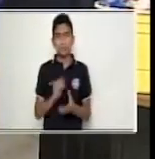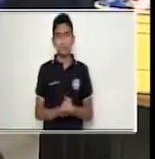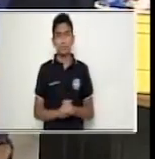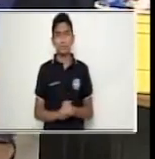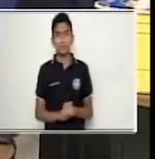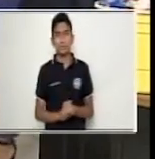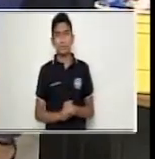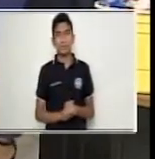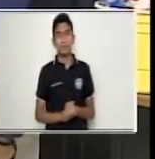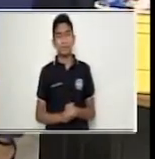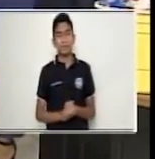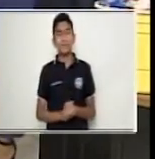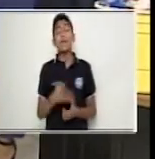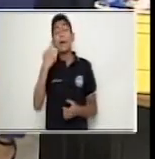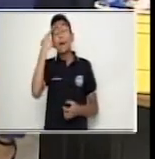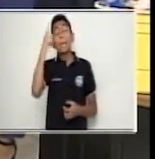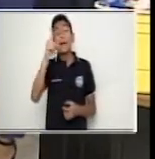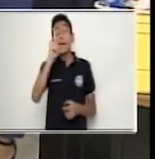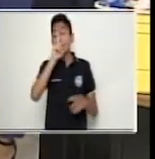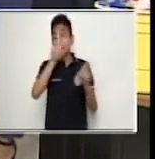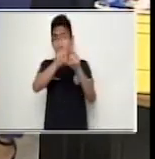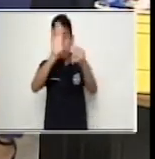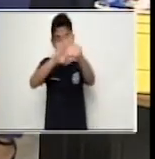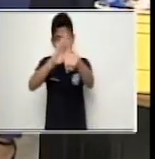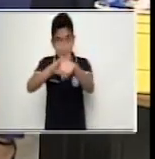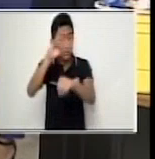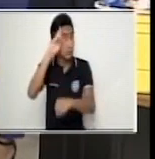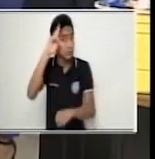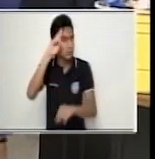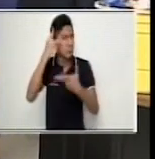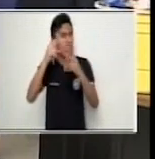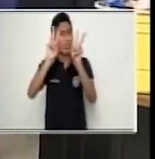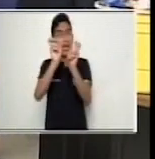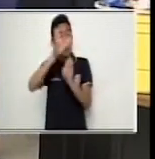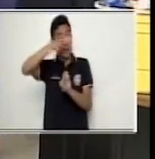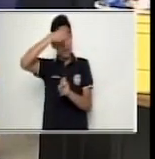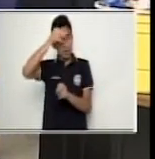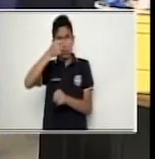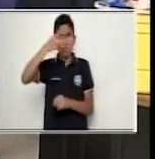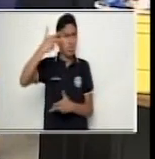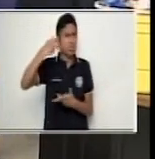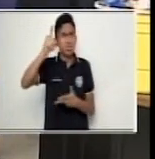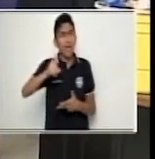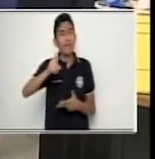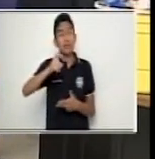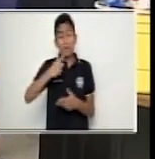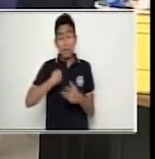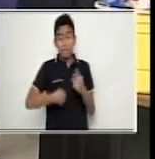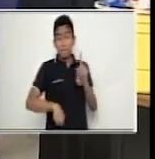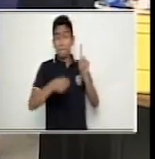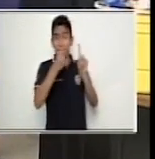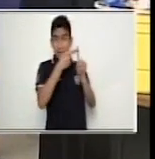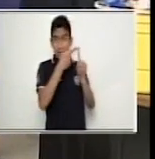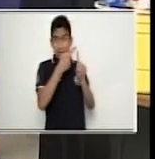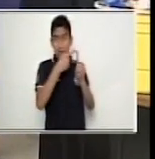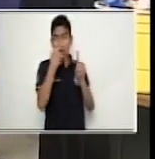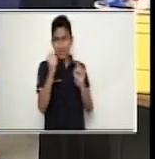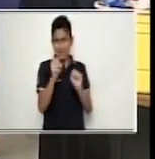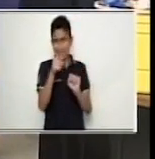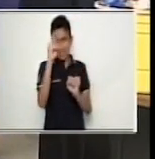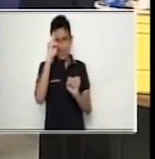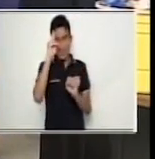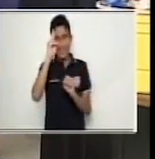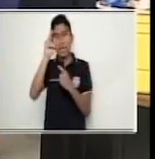pizarra mágica. Para recordar nuestros aprendizajes, tenemos que primero hacer el rayado